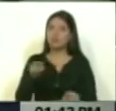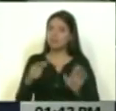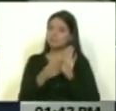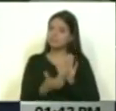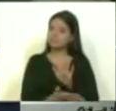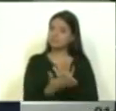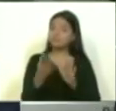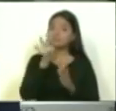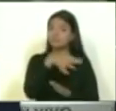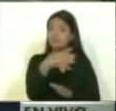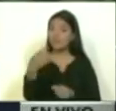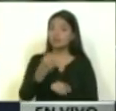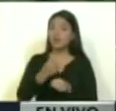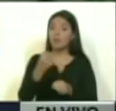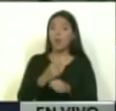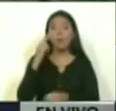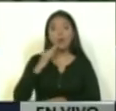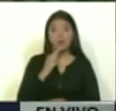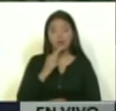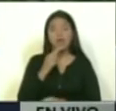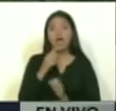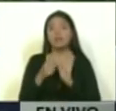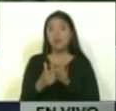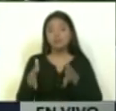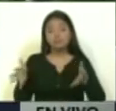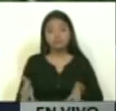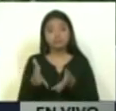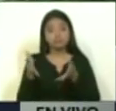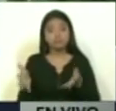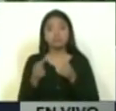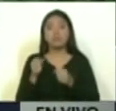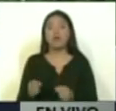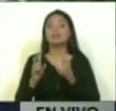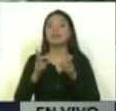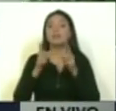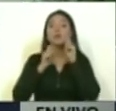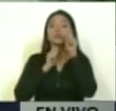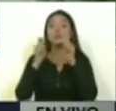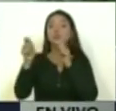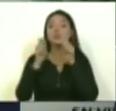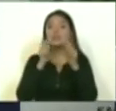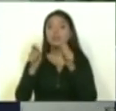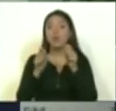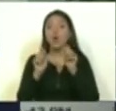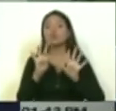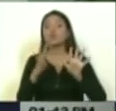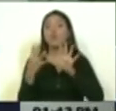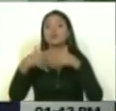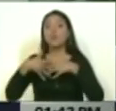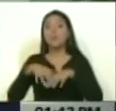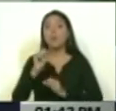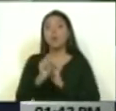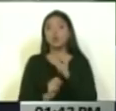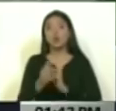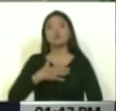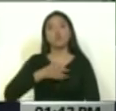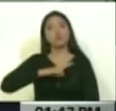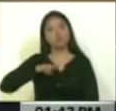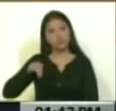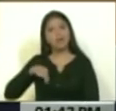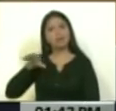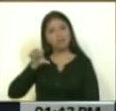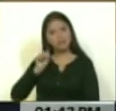agenda económica bolivariana le ha dado un gran impulso al sector turismo con el noveno motor y así nosotros lo hemos entendido y